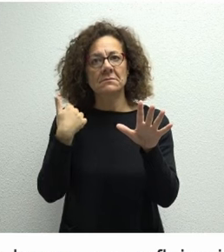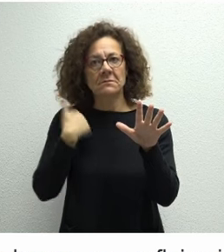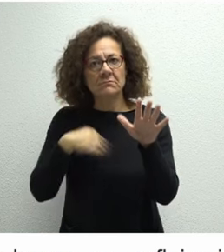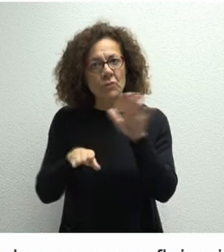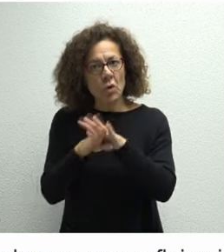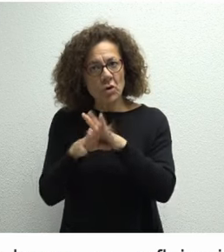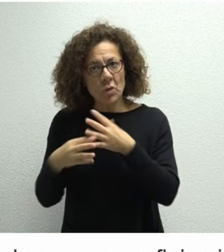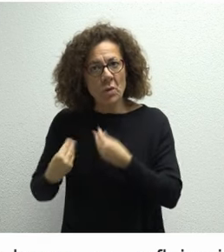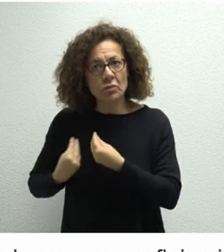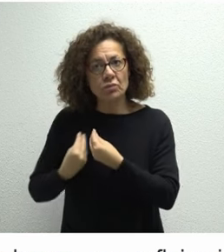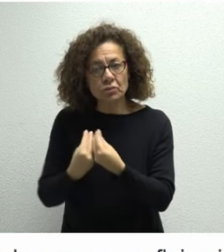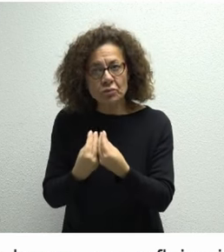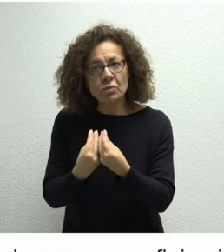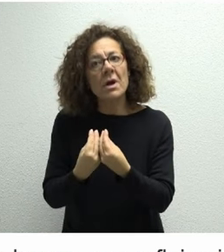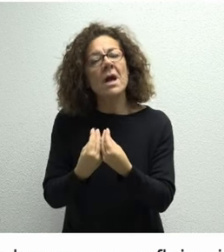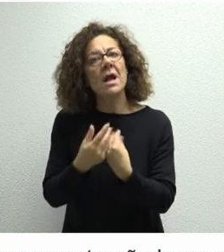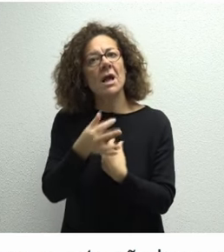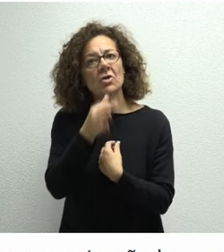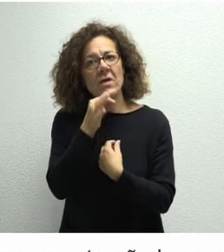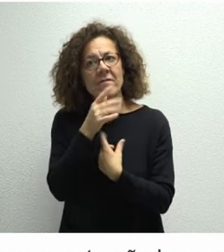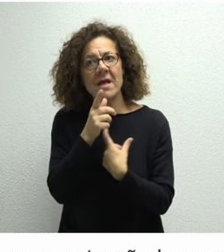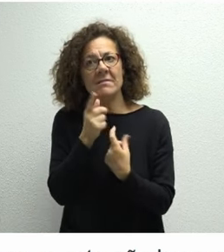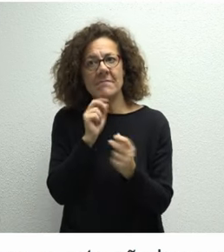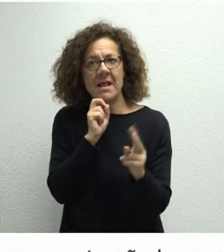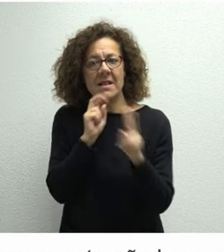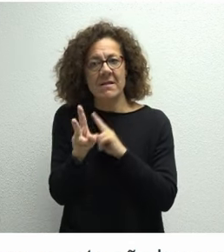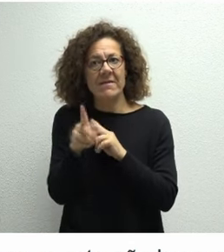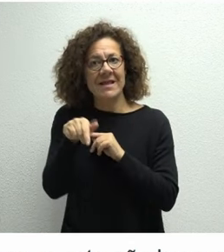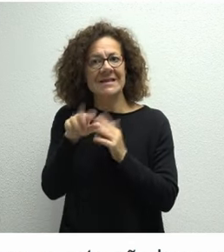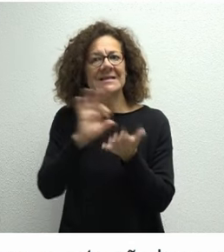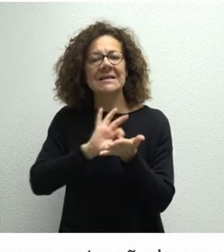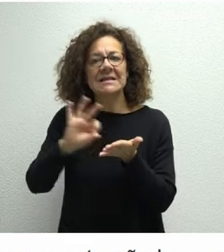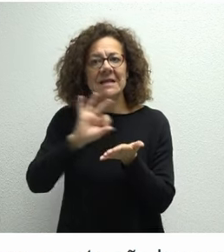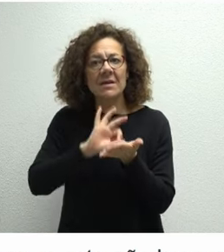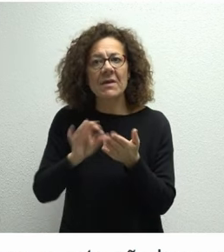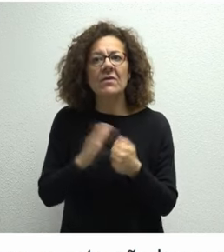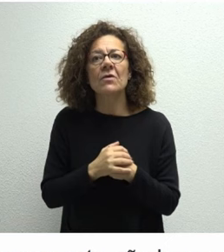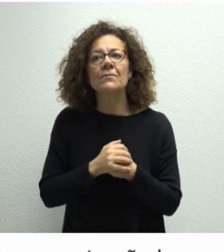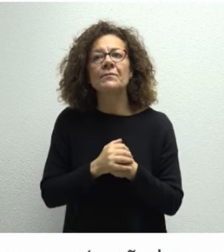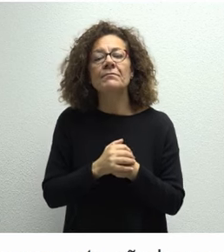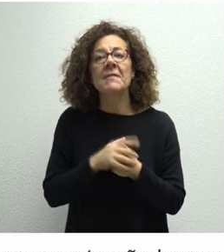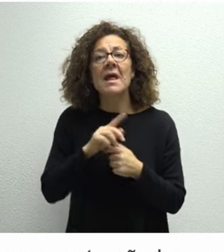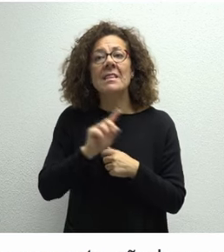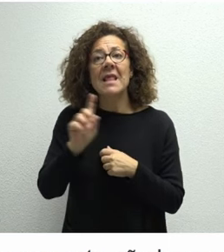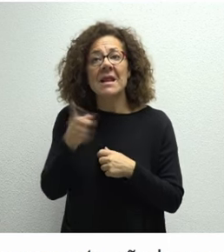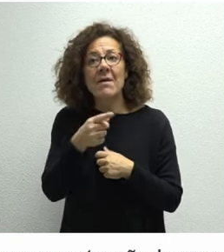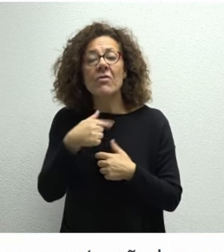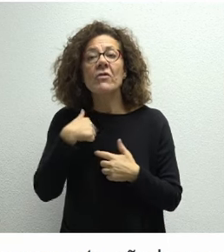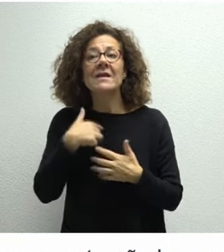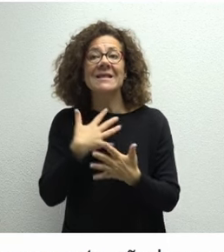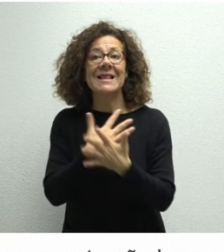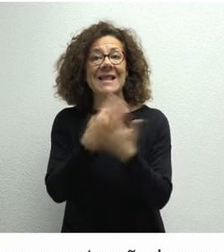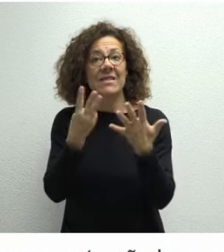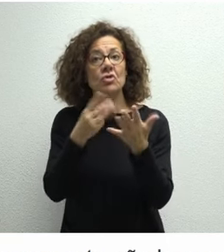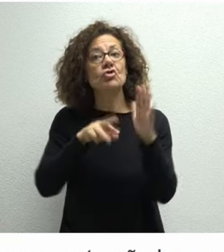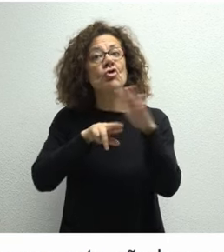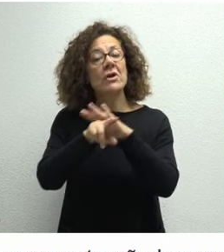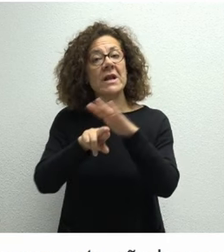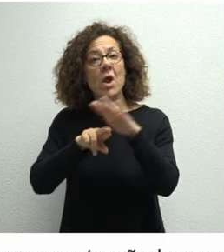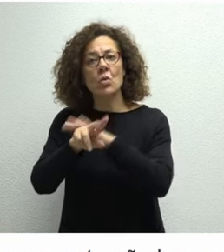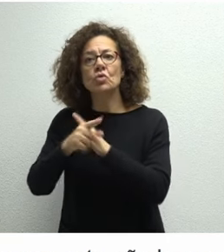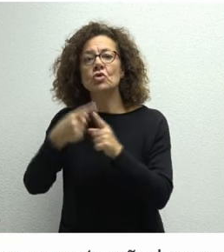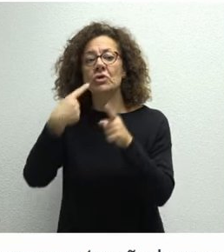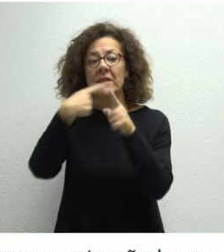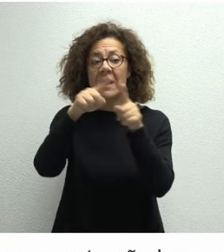con nosotros y Seguiremos teniendo que dar respuesta desde el servicio la derivación ha venido desde 18 recursos